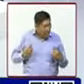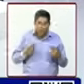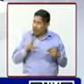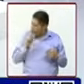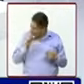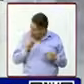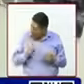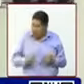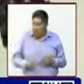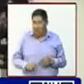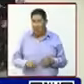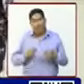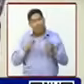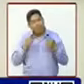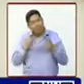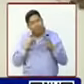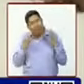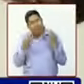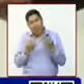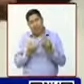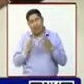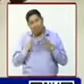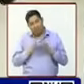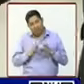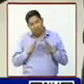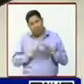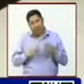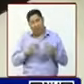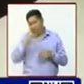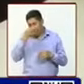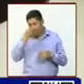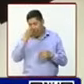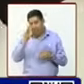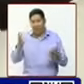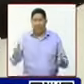en la nota. Pásela bien con su familia, usted que todavía la tiene cerca.